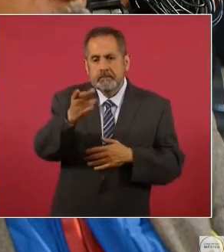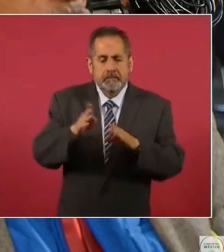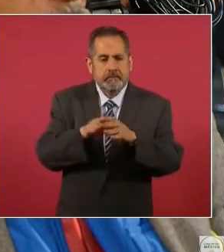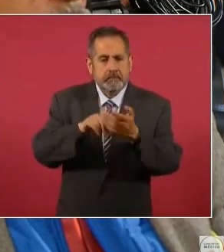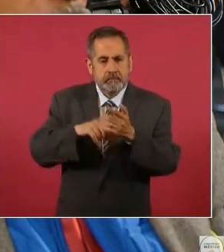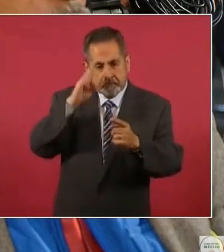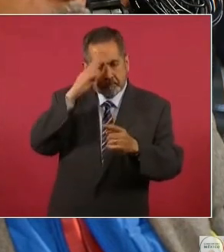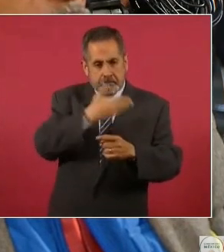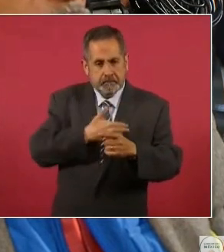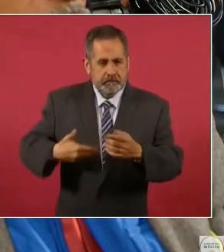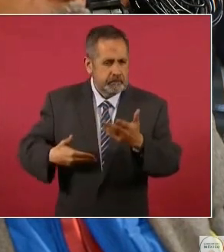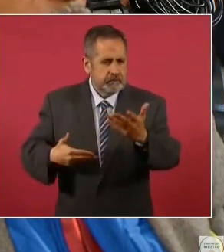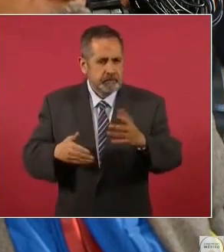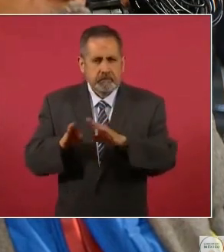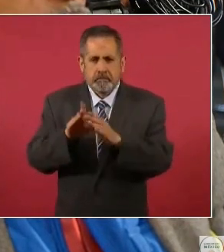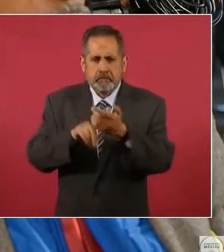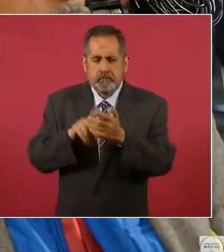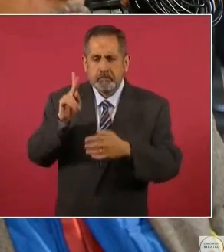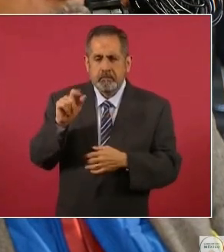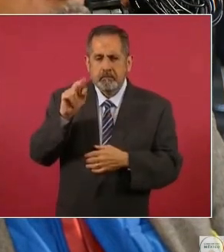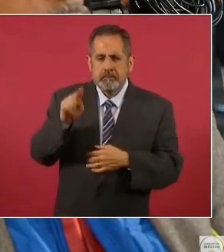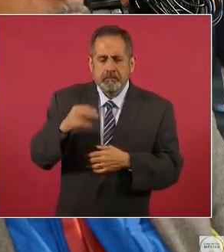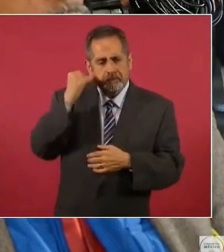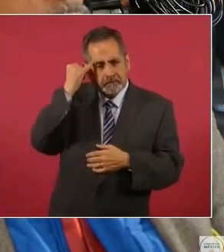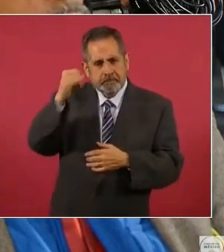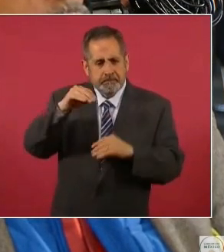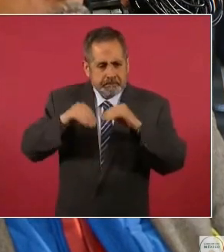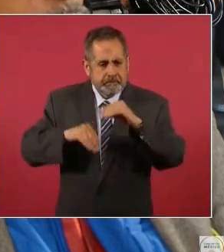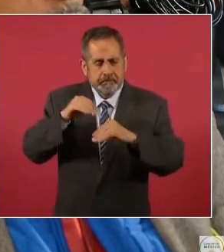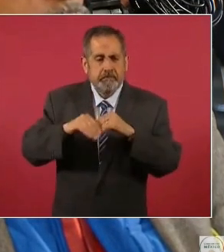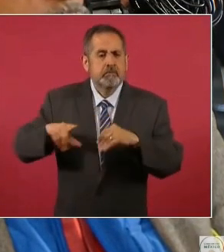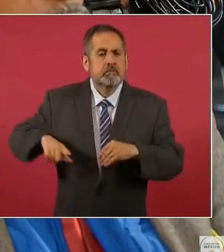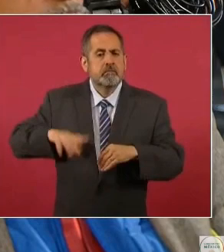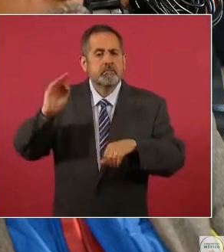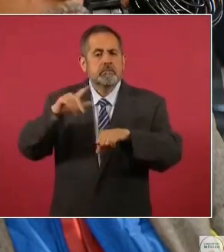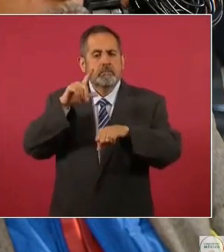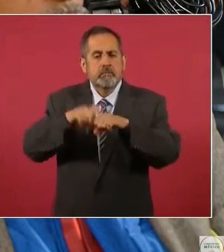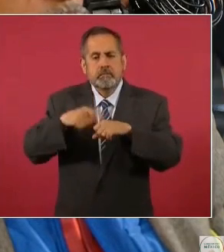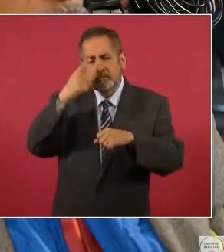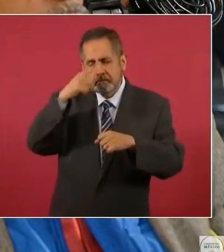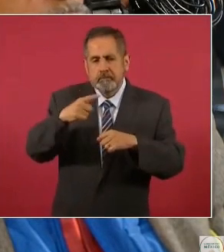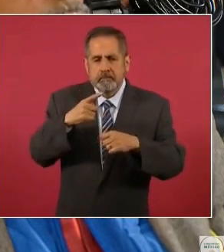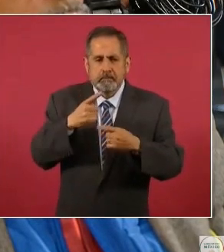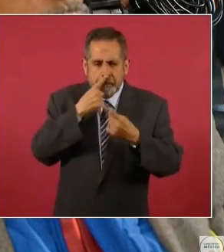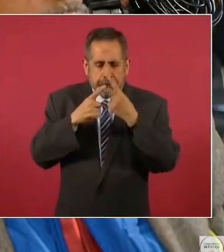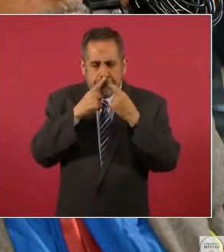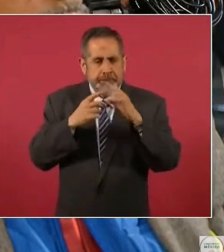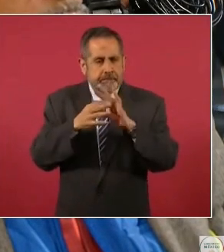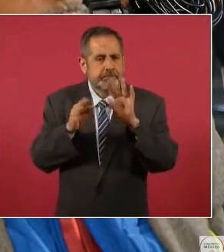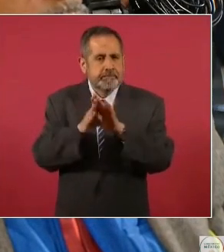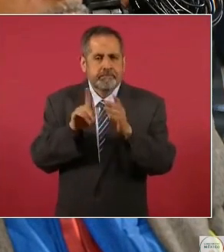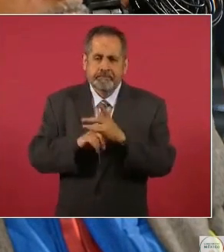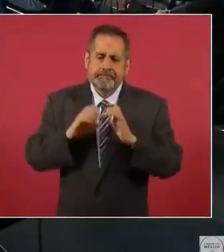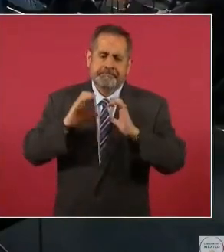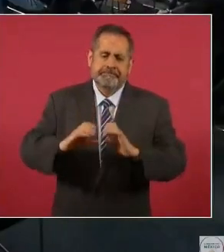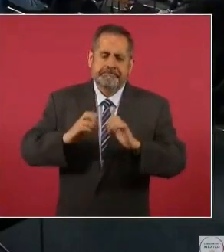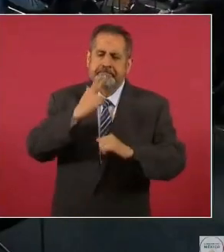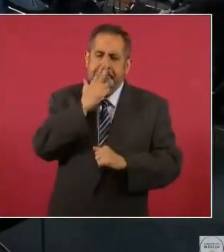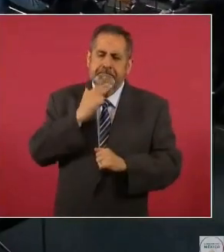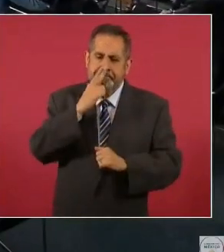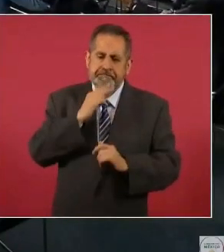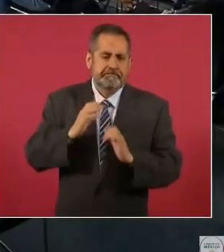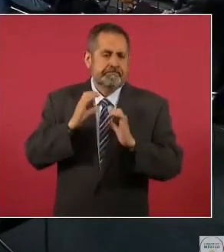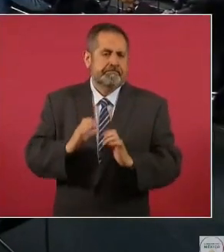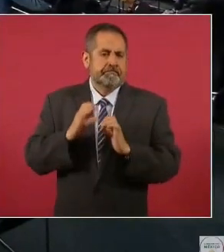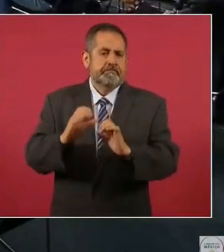señor presidente, ¿qué estrategias podría implementar el gobierno federal para la prevención del cuidado de la diabetes y sobre